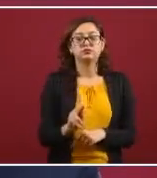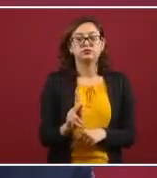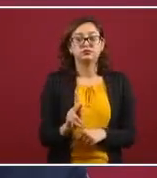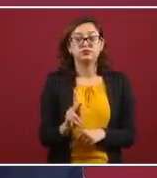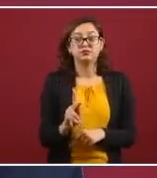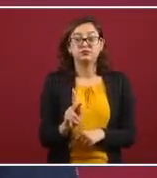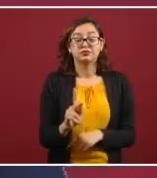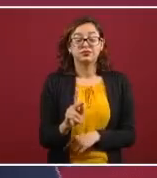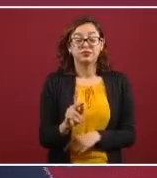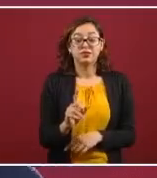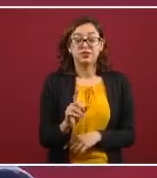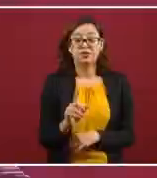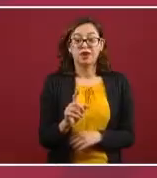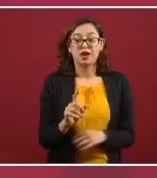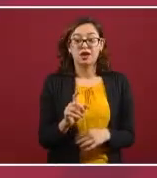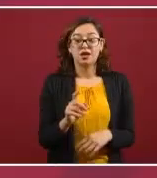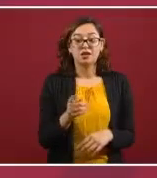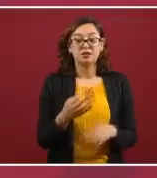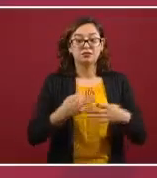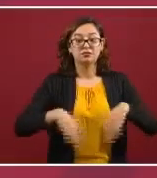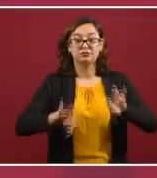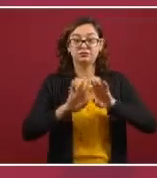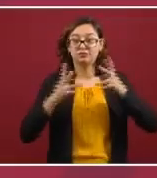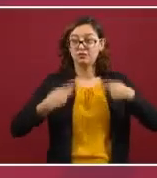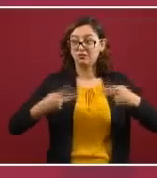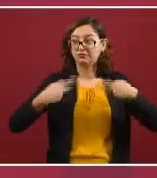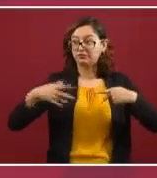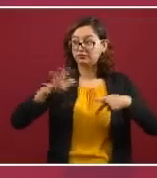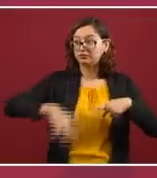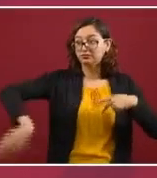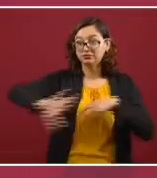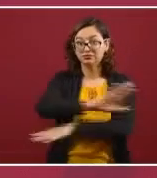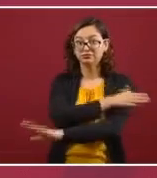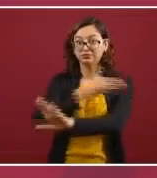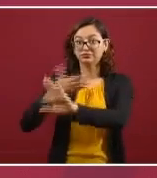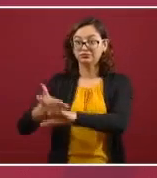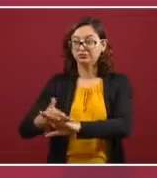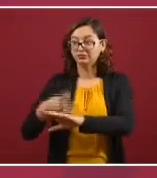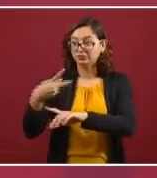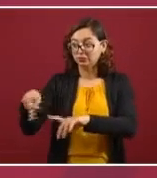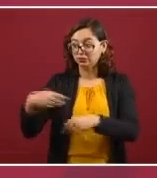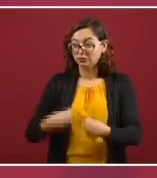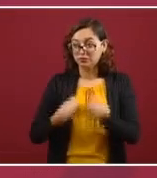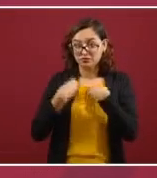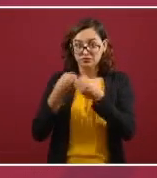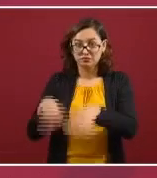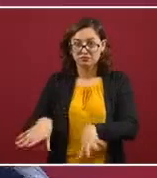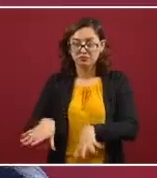en riesgo a la población, que se cuide la vida de las personas.